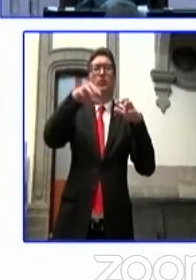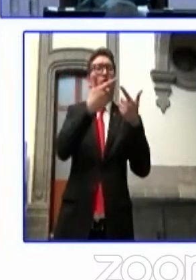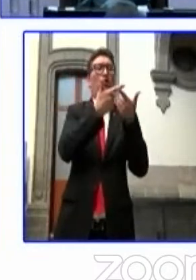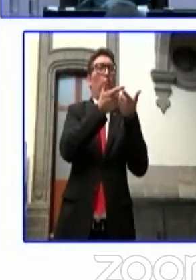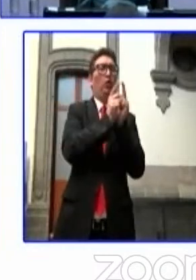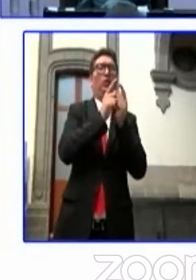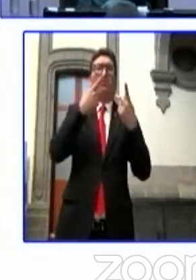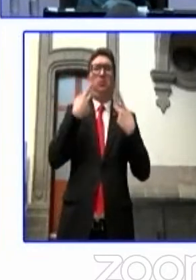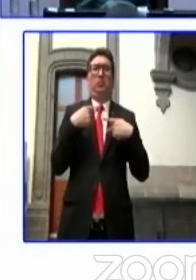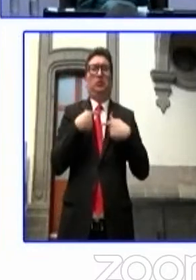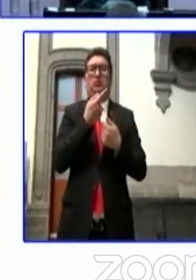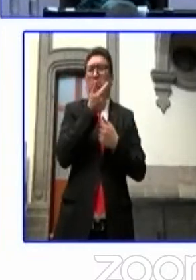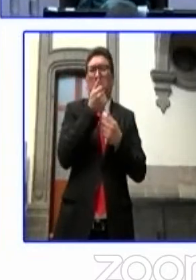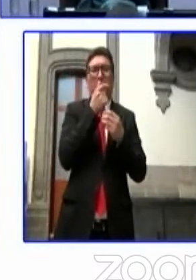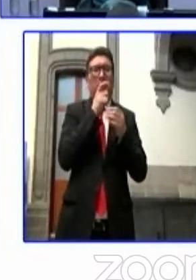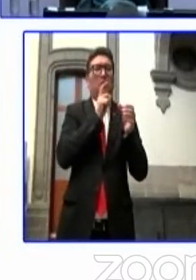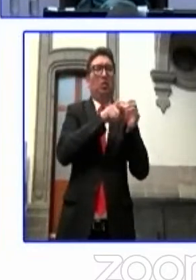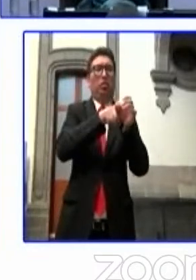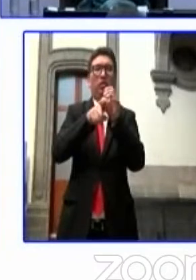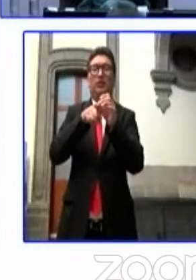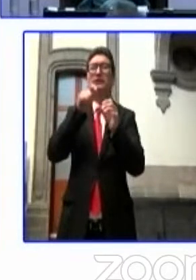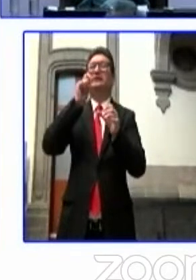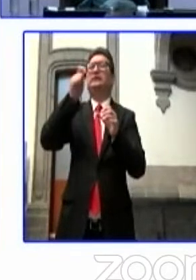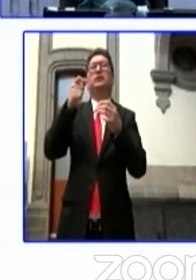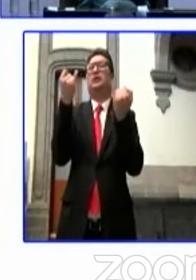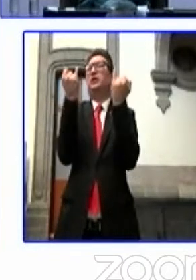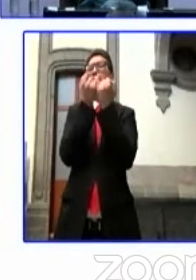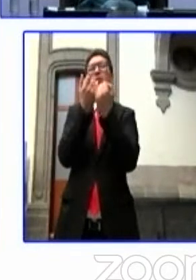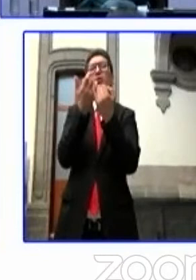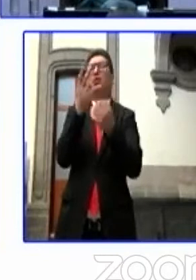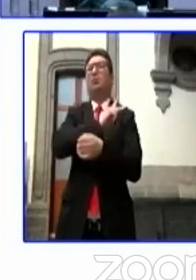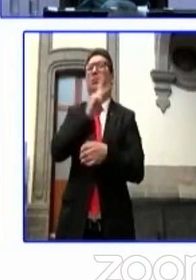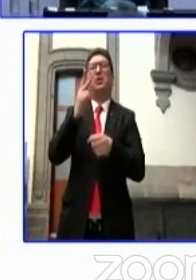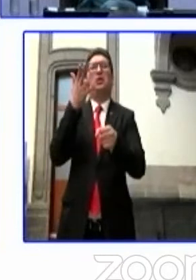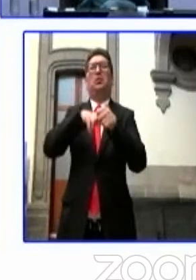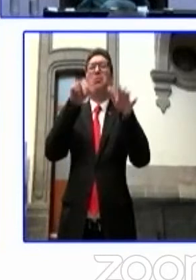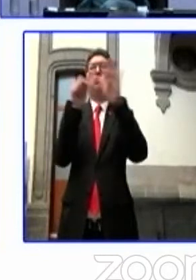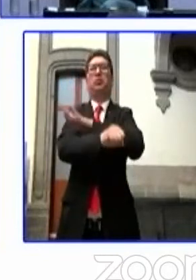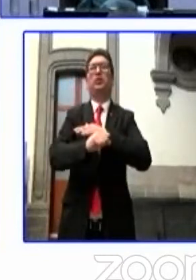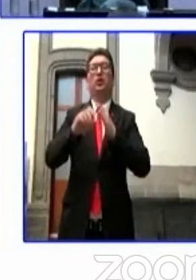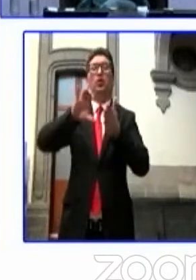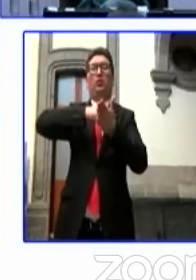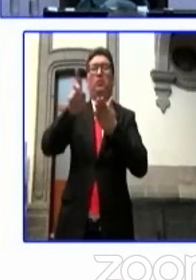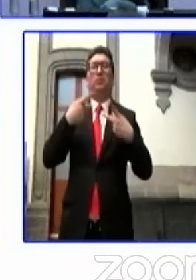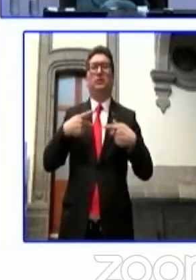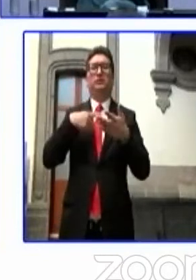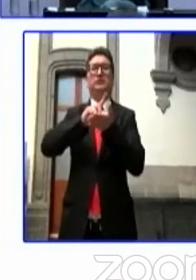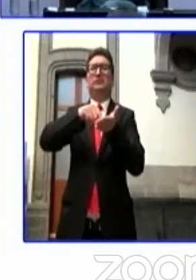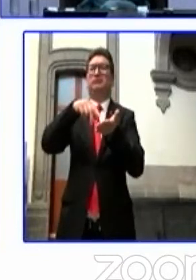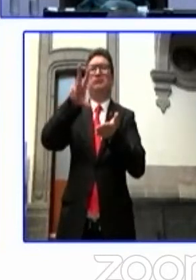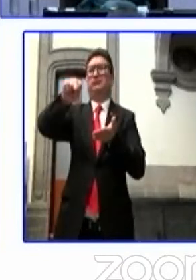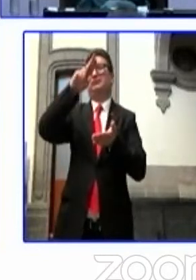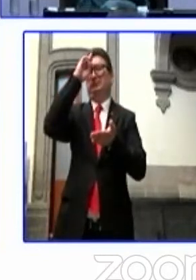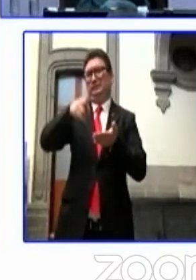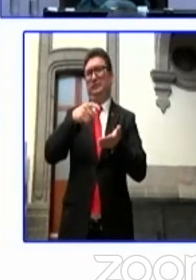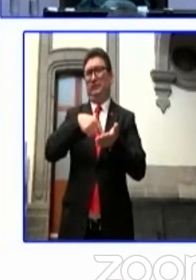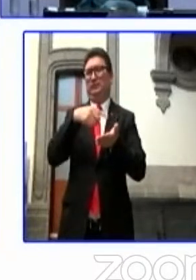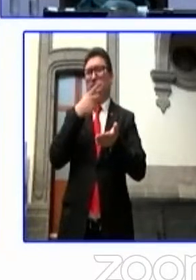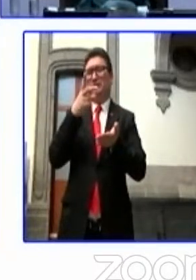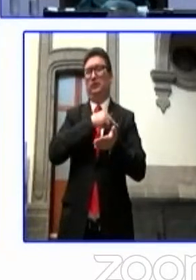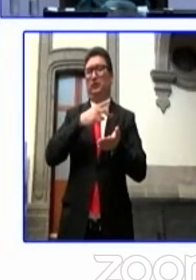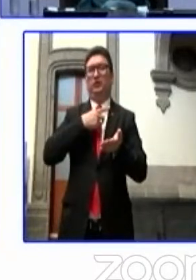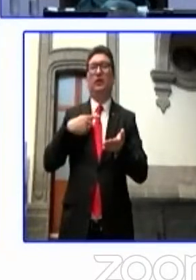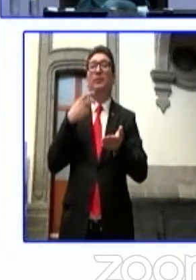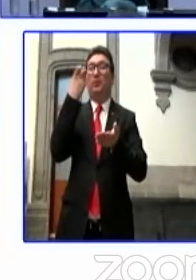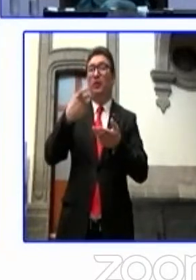poca gente, siguen siendo instituciones y que no están permitidas por la convención. Entonces, nos habla del respeto de